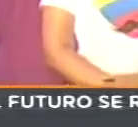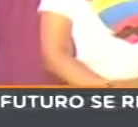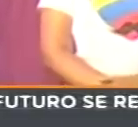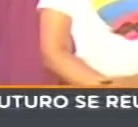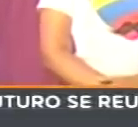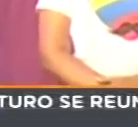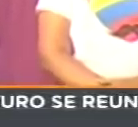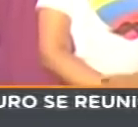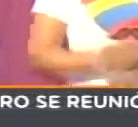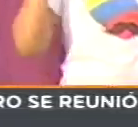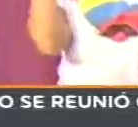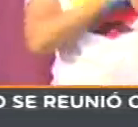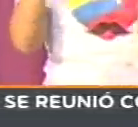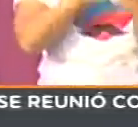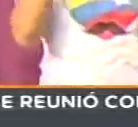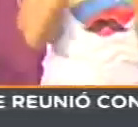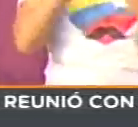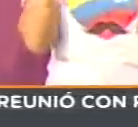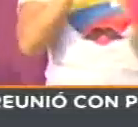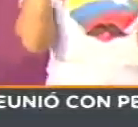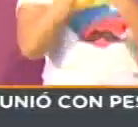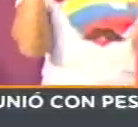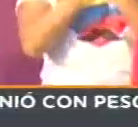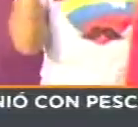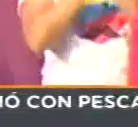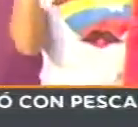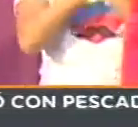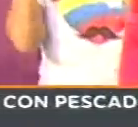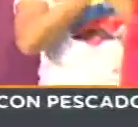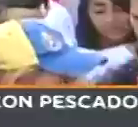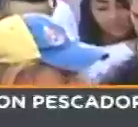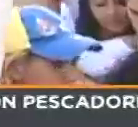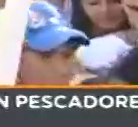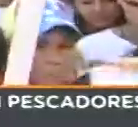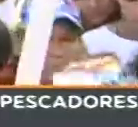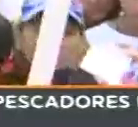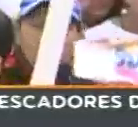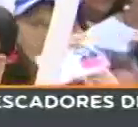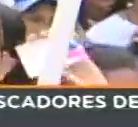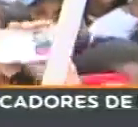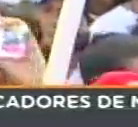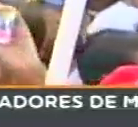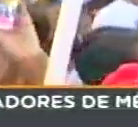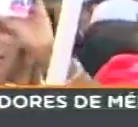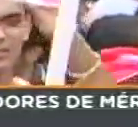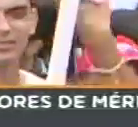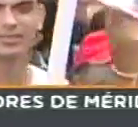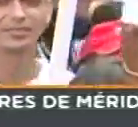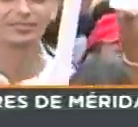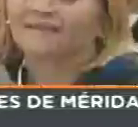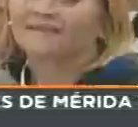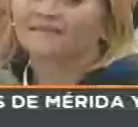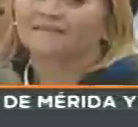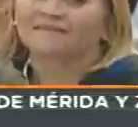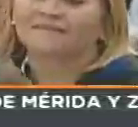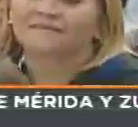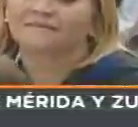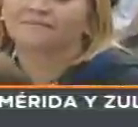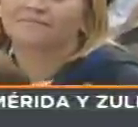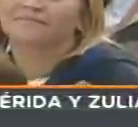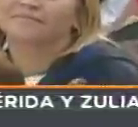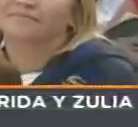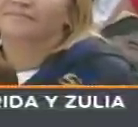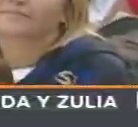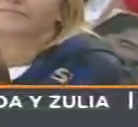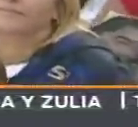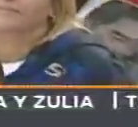la patria es el barrio la patria es al pueblo y aquí está la patria en barquisimeto aquí